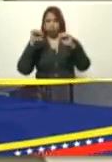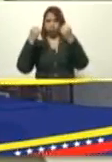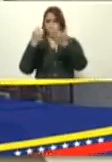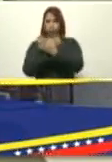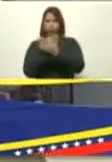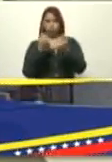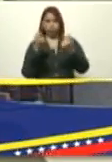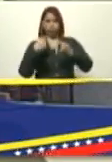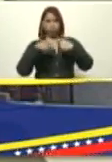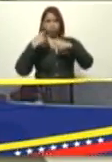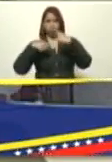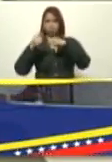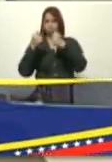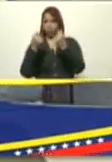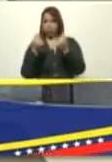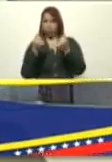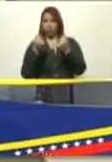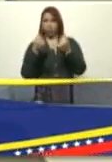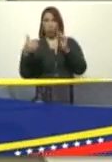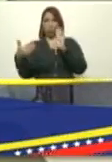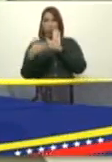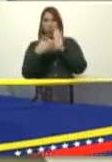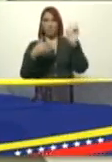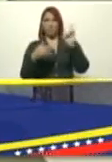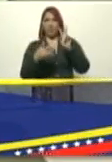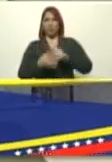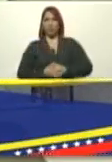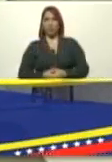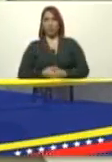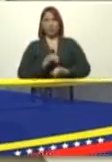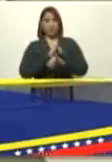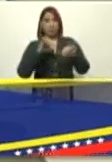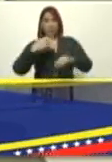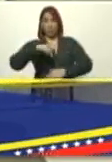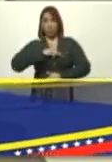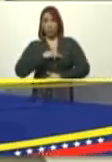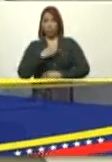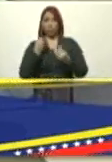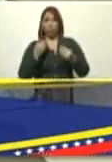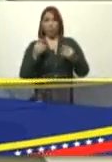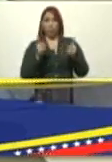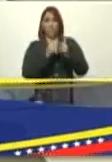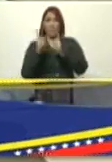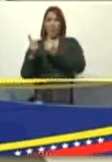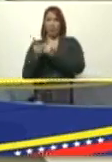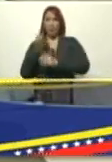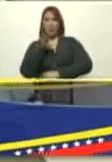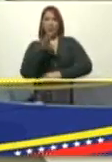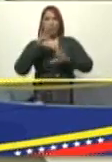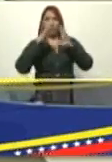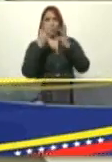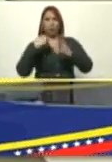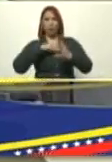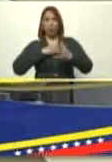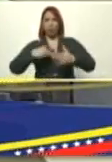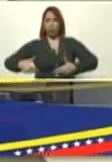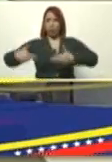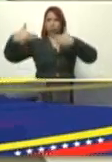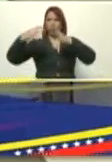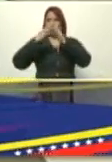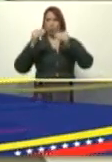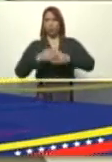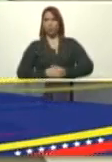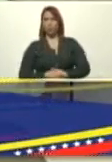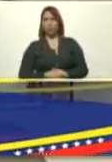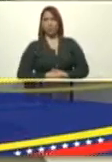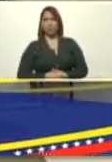económico, comercial, financiero, monetario contra Venezuela. Ya nosotros, como pequeño país del mundo, hemos enfrentado todo esto, presidente